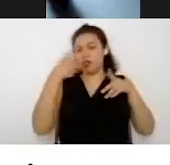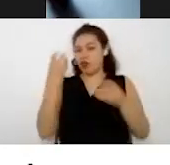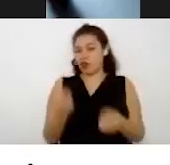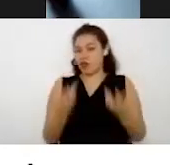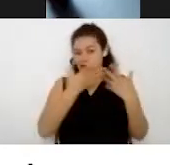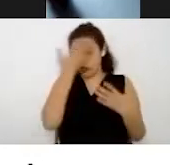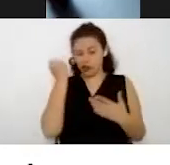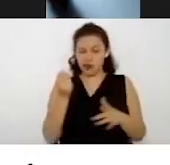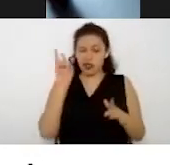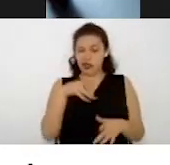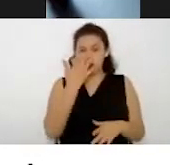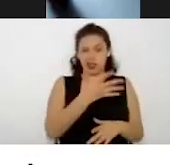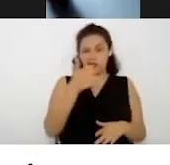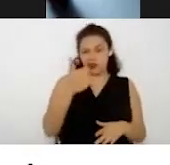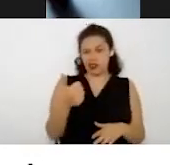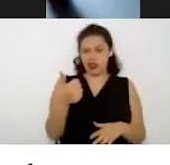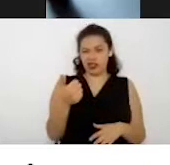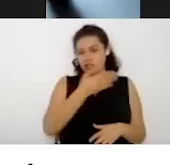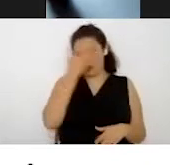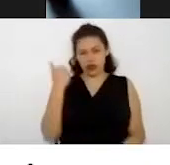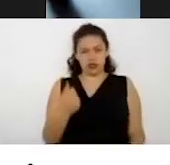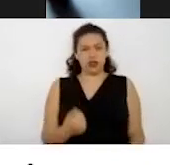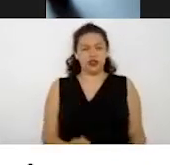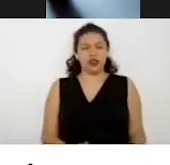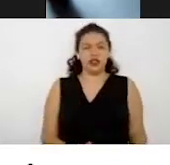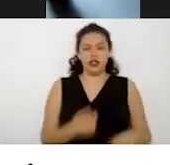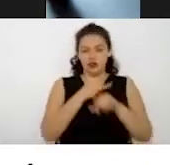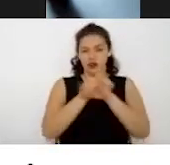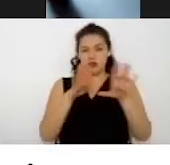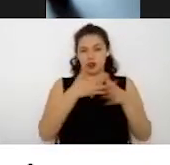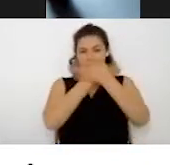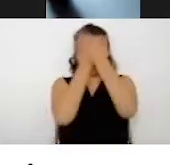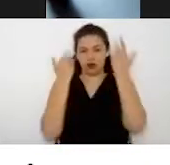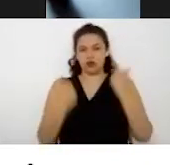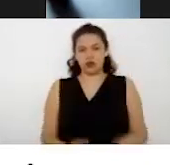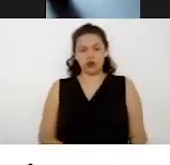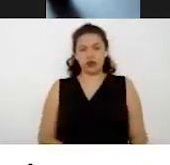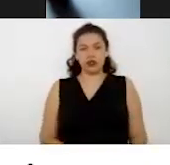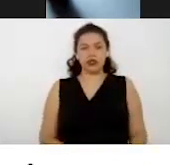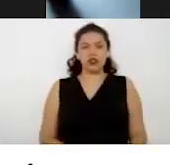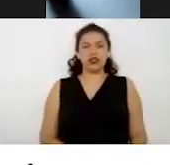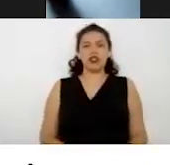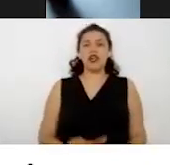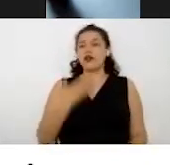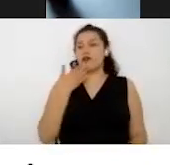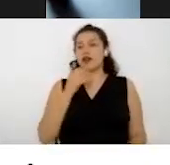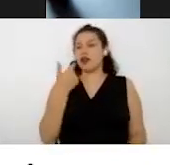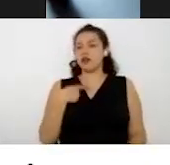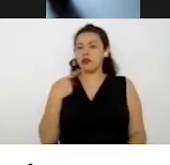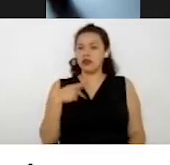son 5 o 6, no sé, ahí sí no recuerdo el dato. 5 o 6 compresiones, ok, muy bien. ¿Alguien más?